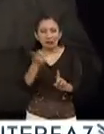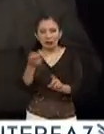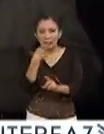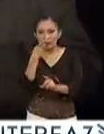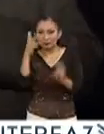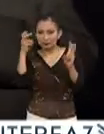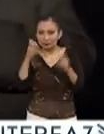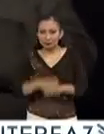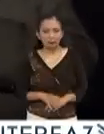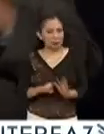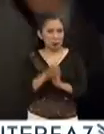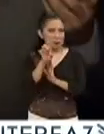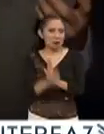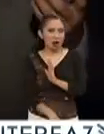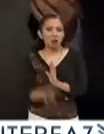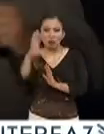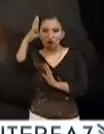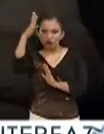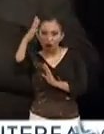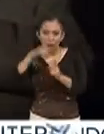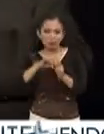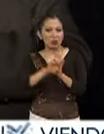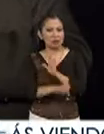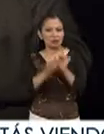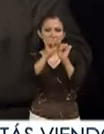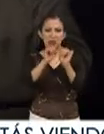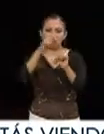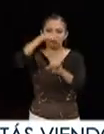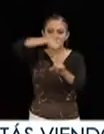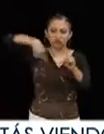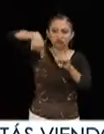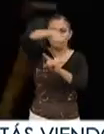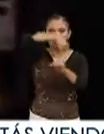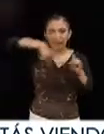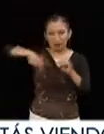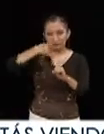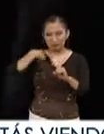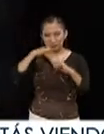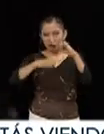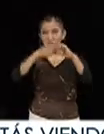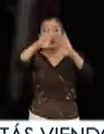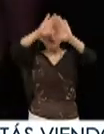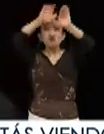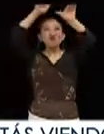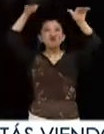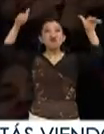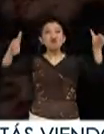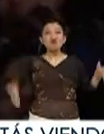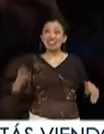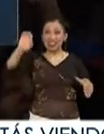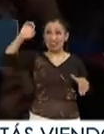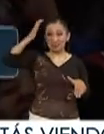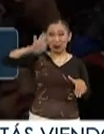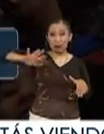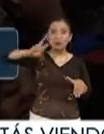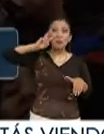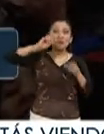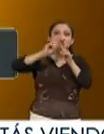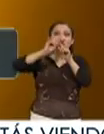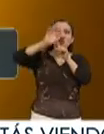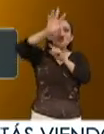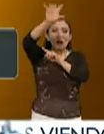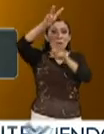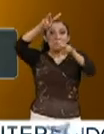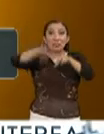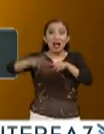que están tratando. Por ejemplo, el Sol, por ejemplo, el sistema solar. En la estructura que simula la bóveda celeste se puede proyectar la